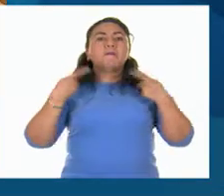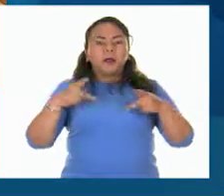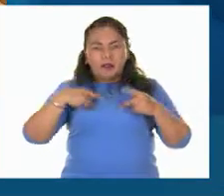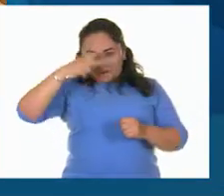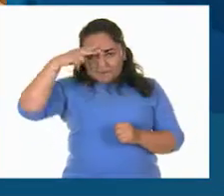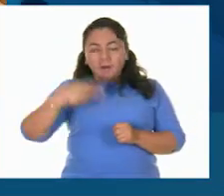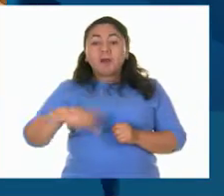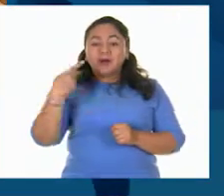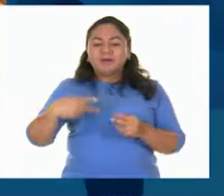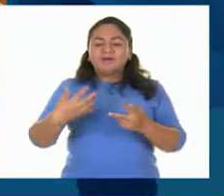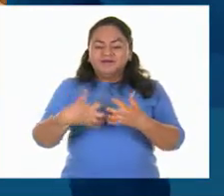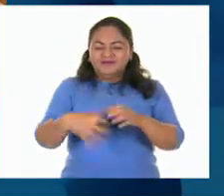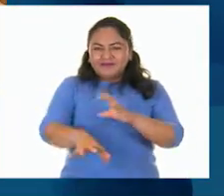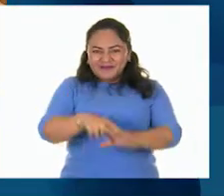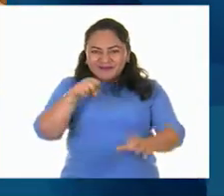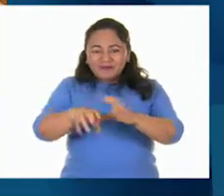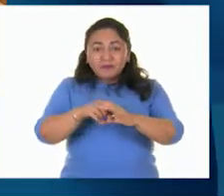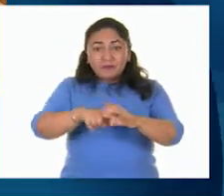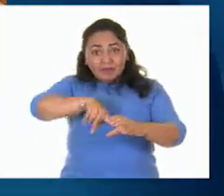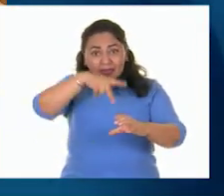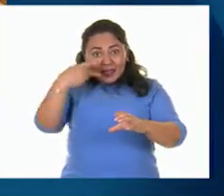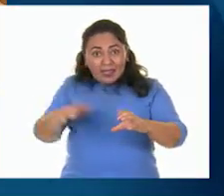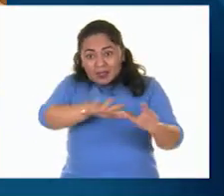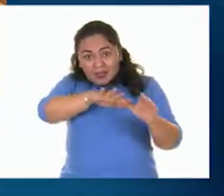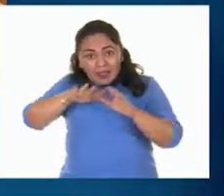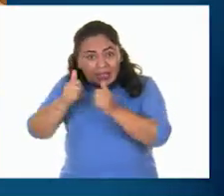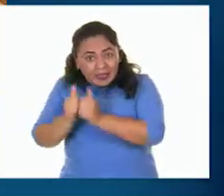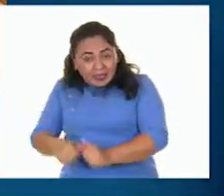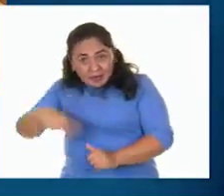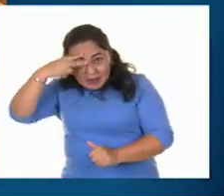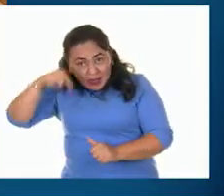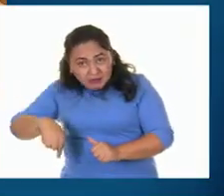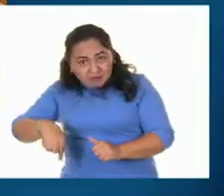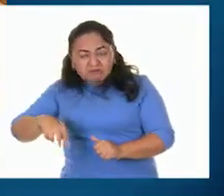lo que producía no se quedaba aquí.